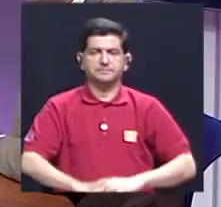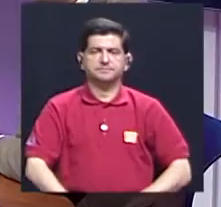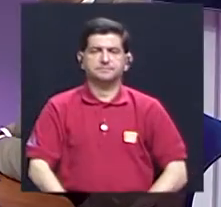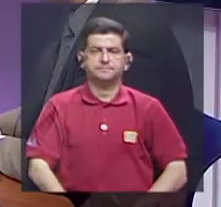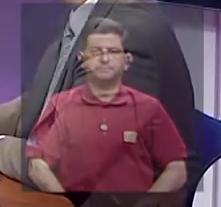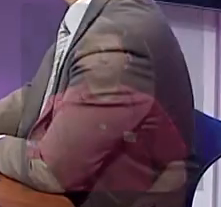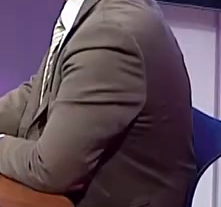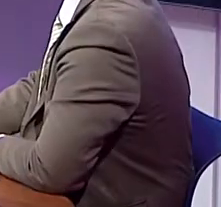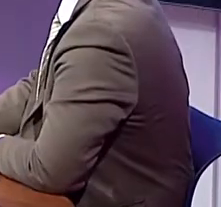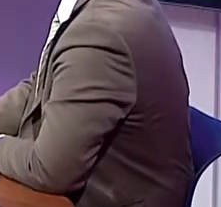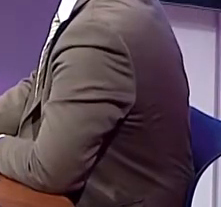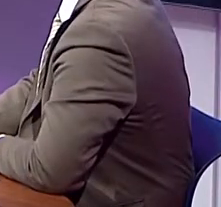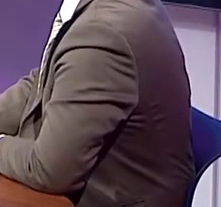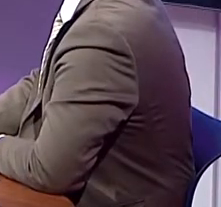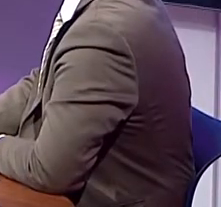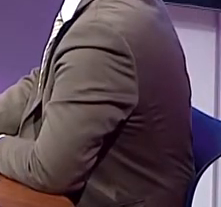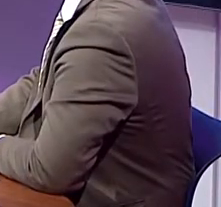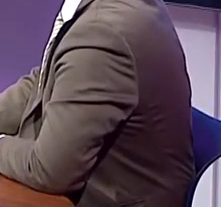Gracias.